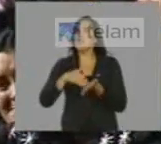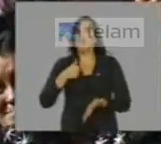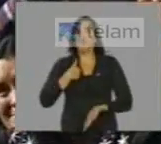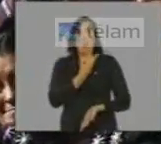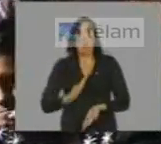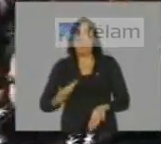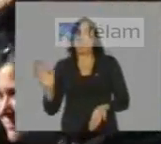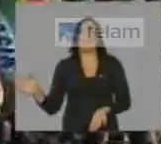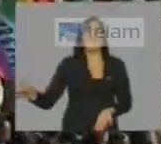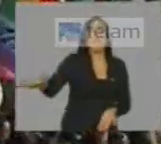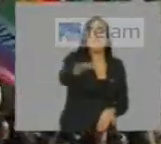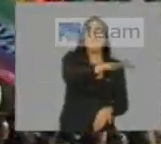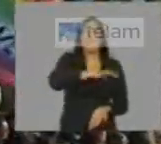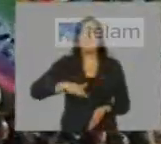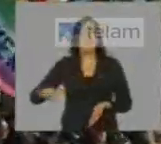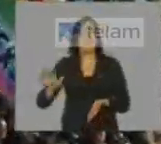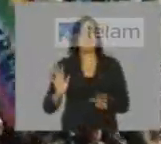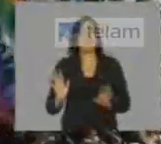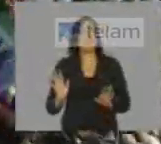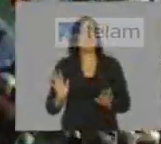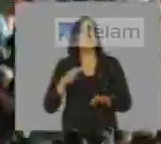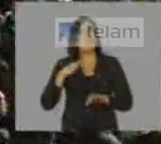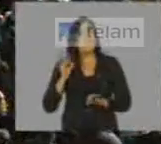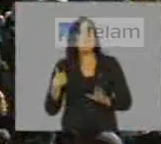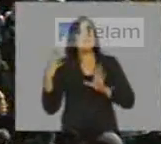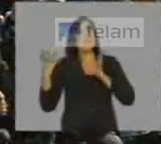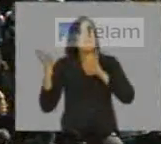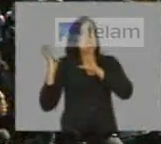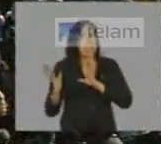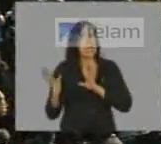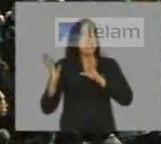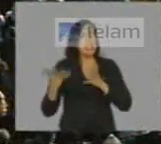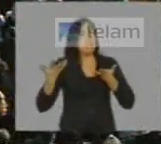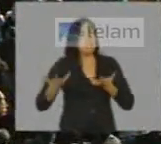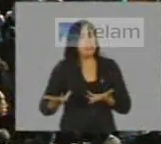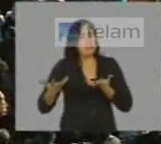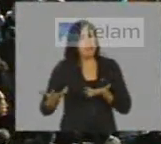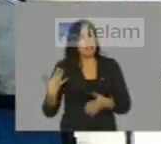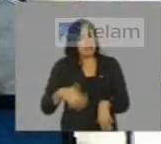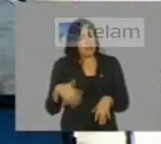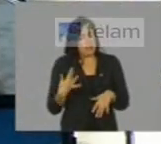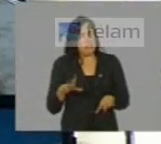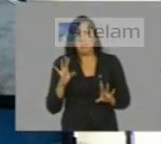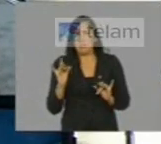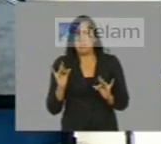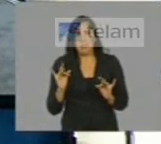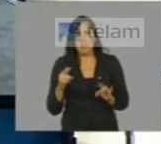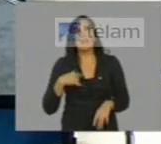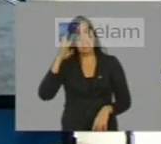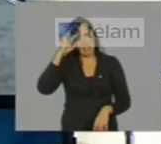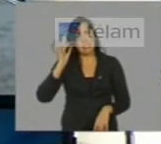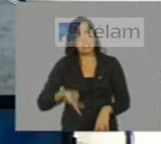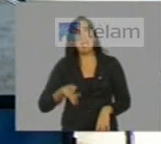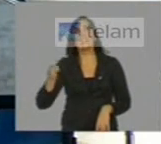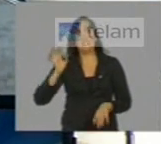gobernar, que la carga es pesada y es difícil, y sé también que me la van a